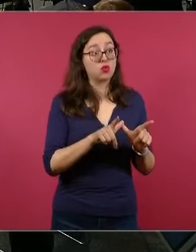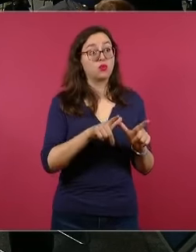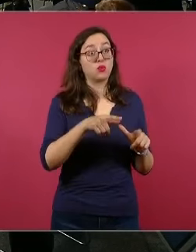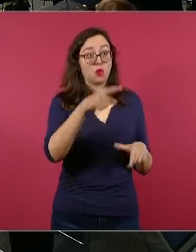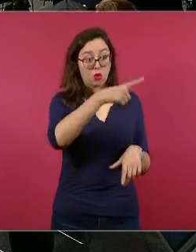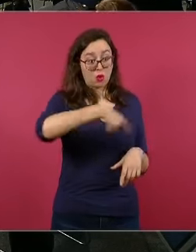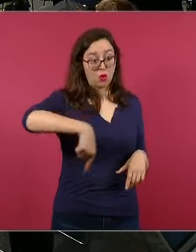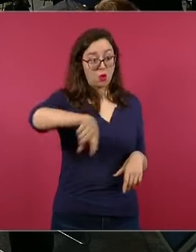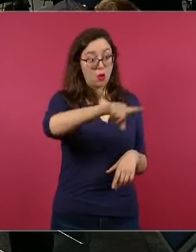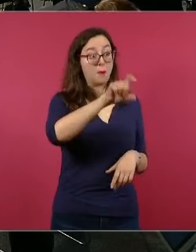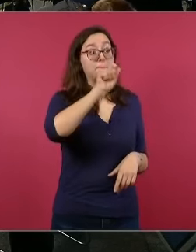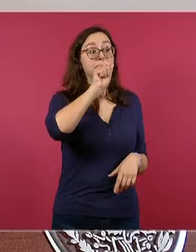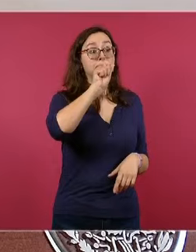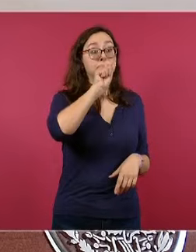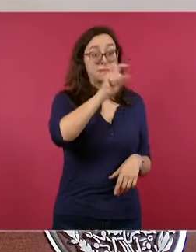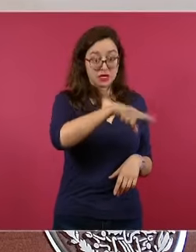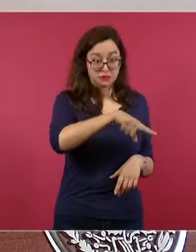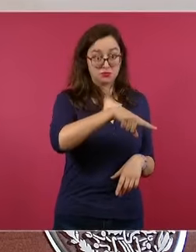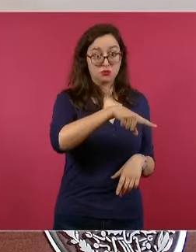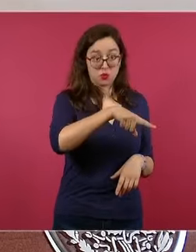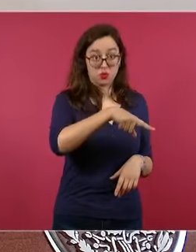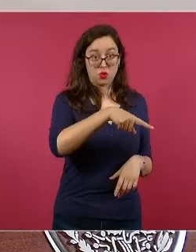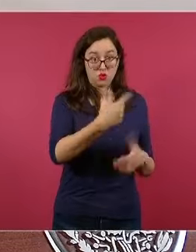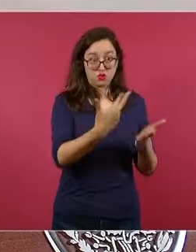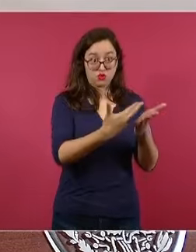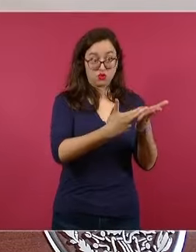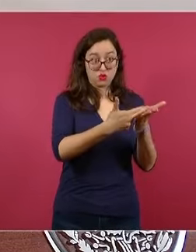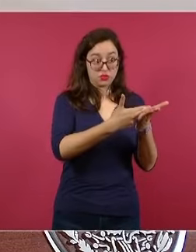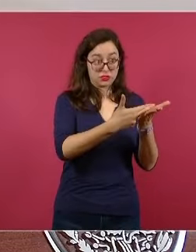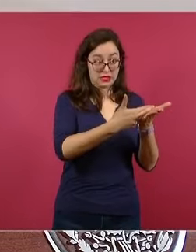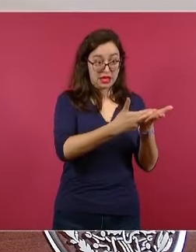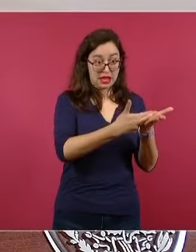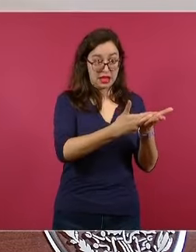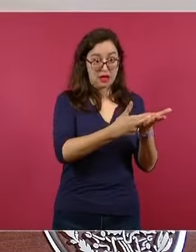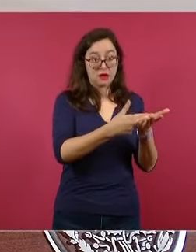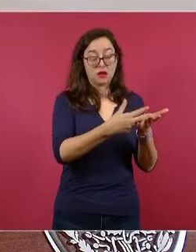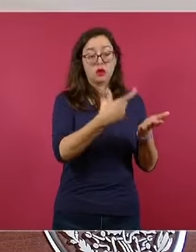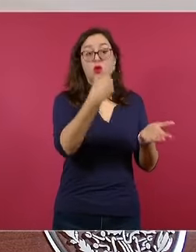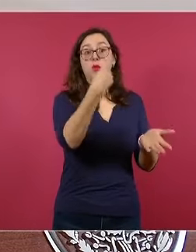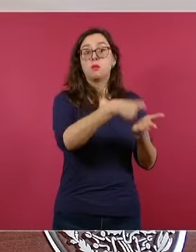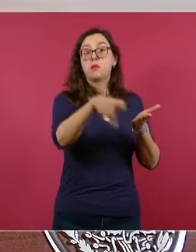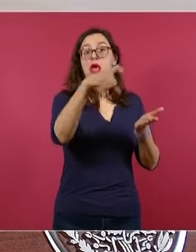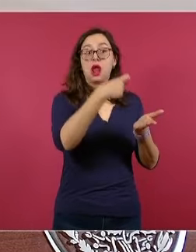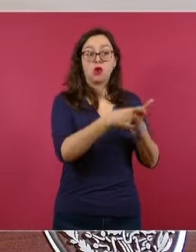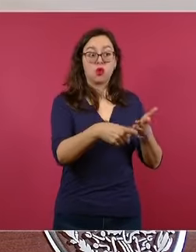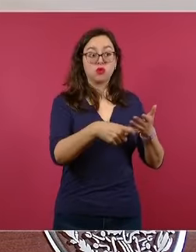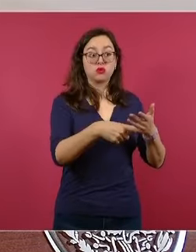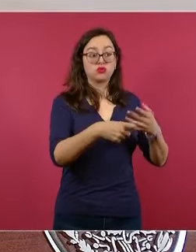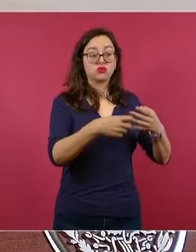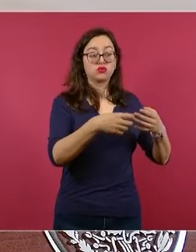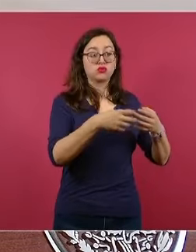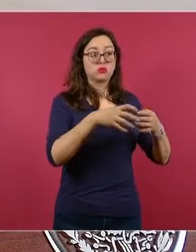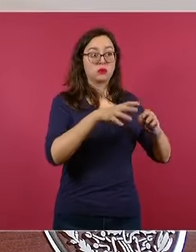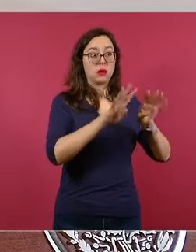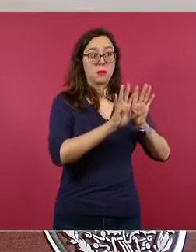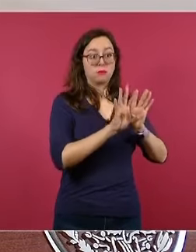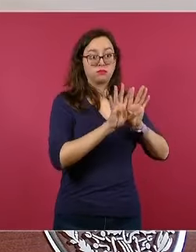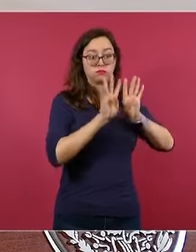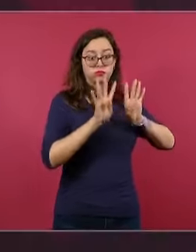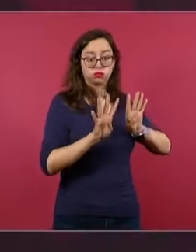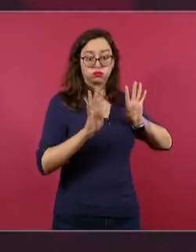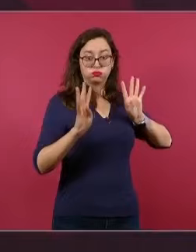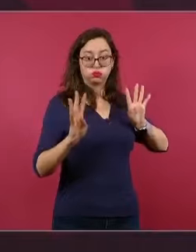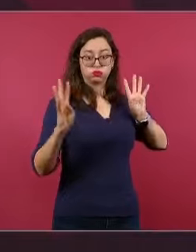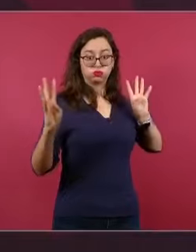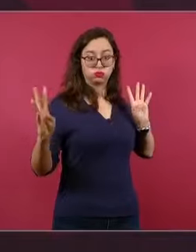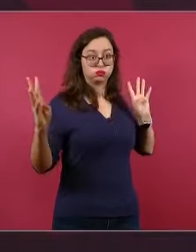capitalino Sí porque no había información este entre ellos y entonces se pensaba de que